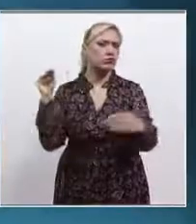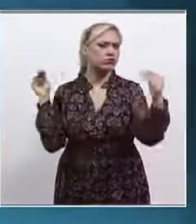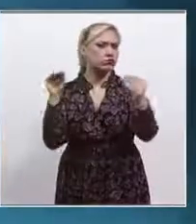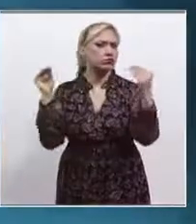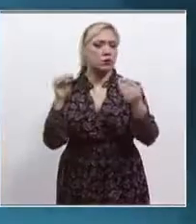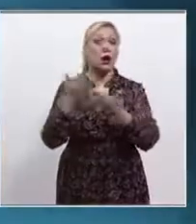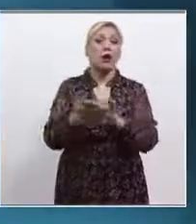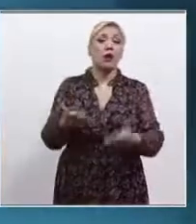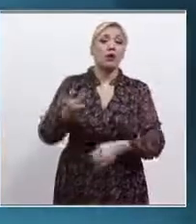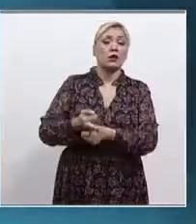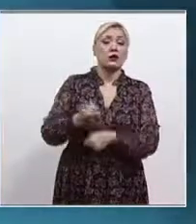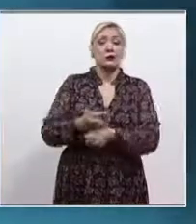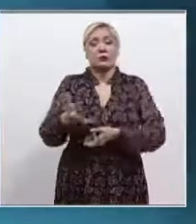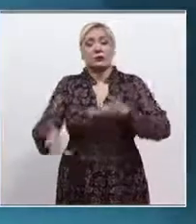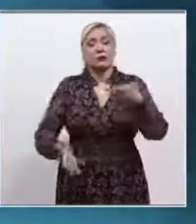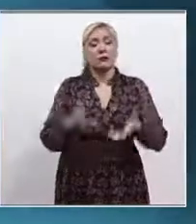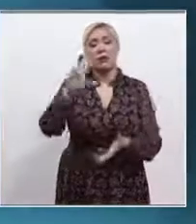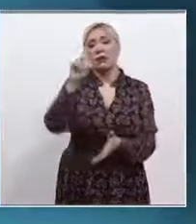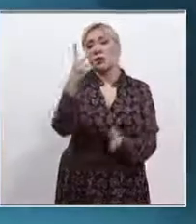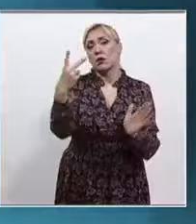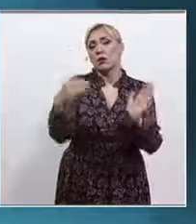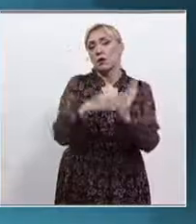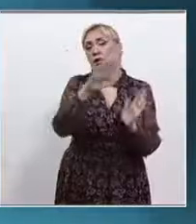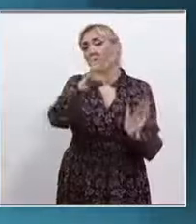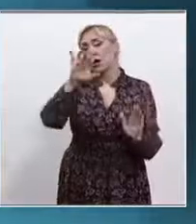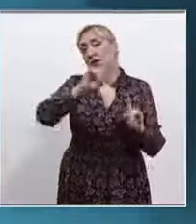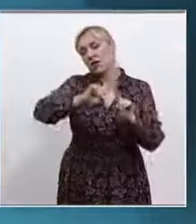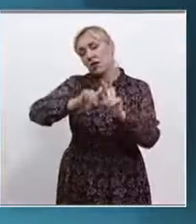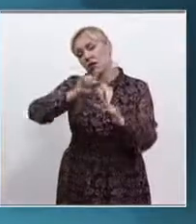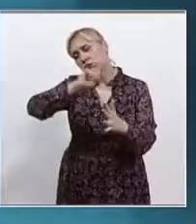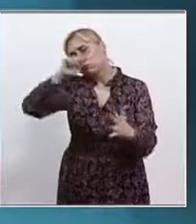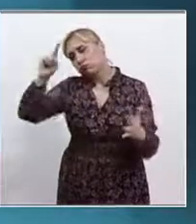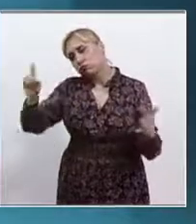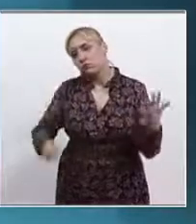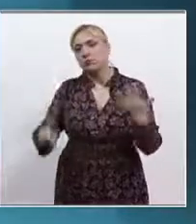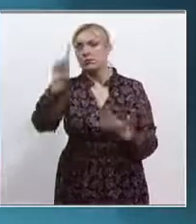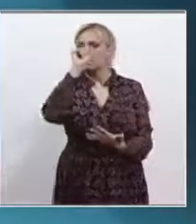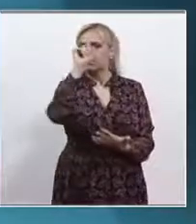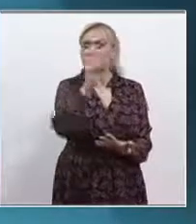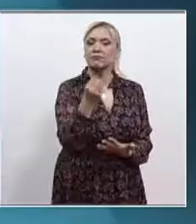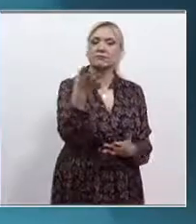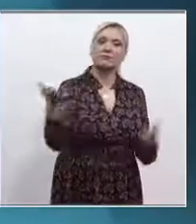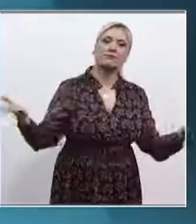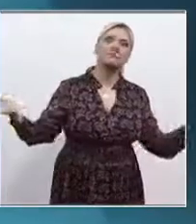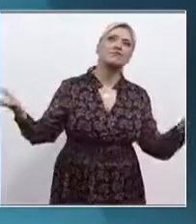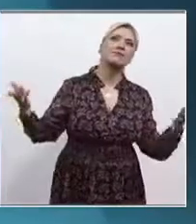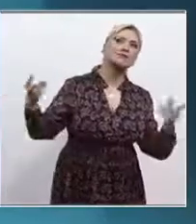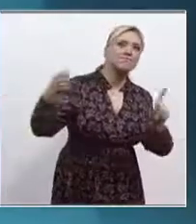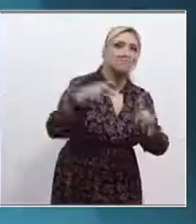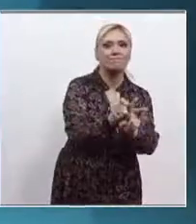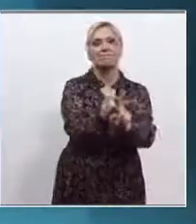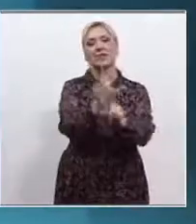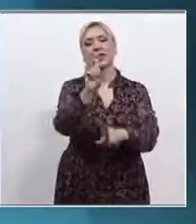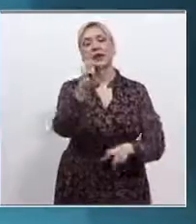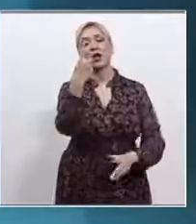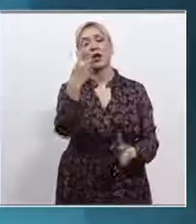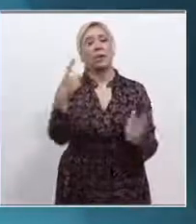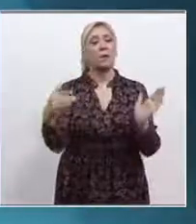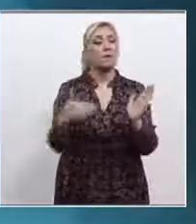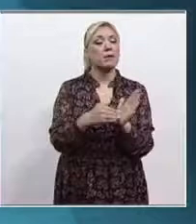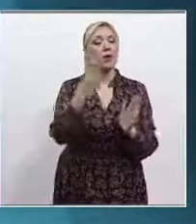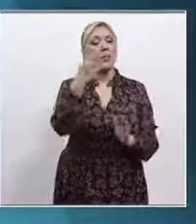de vulnerabilidad en 32.500 casos y brinda asesoría jurídica en 41.340 asuntos